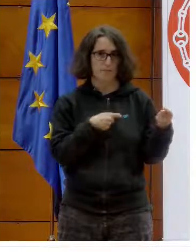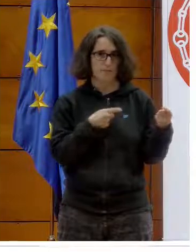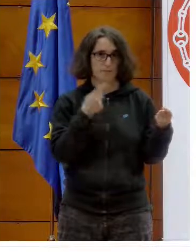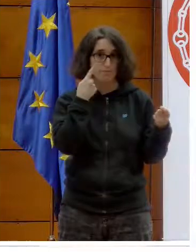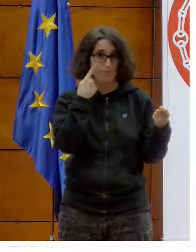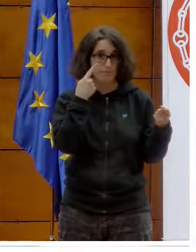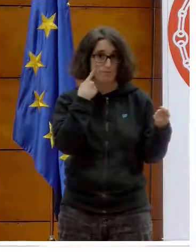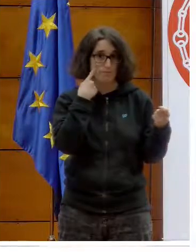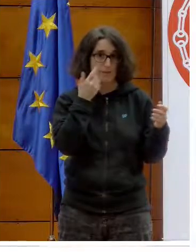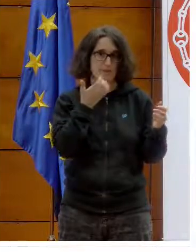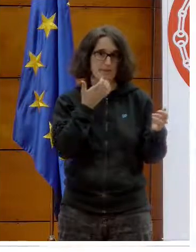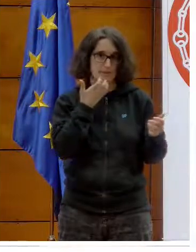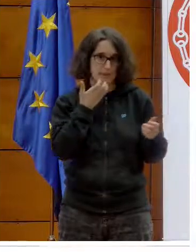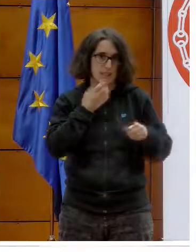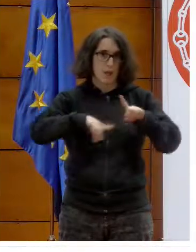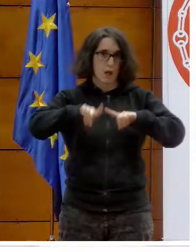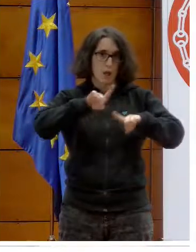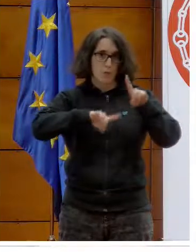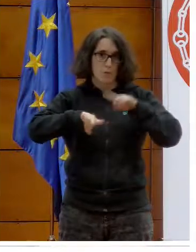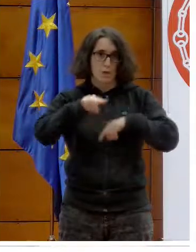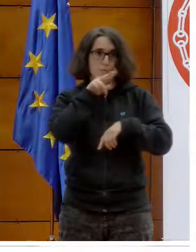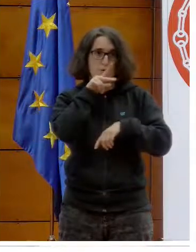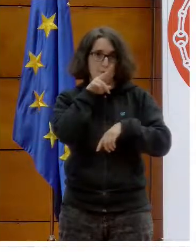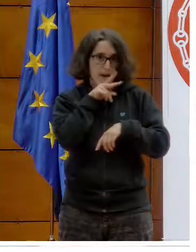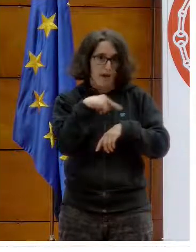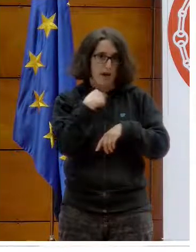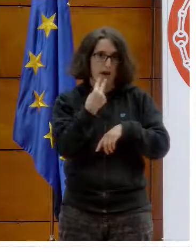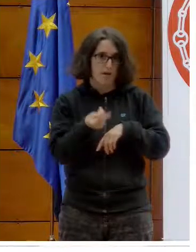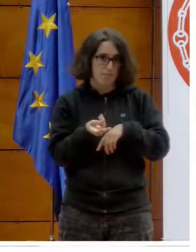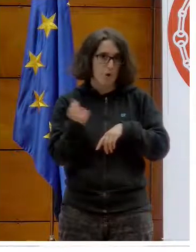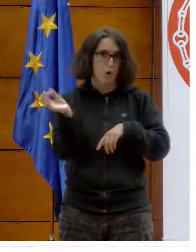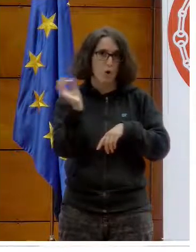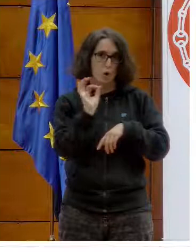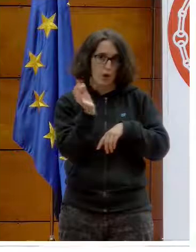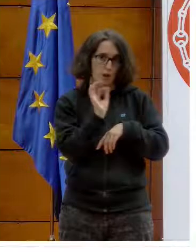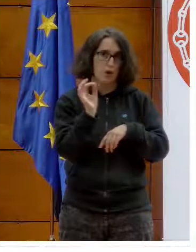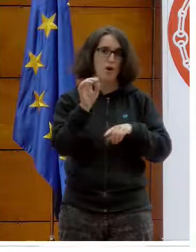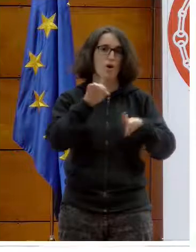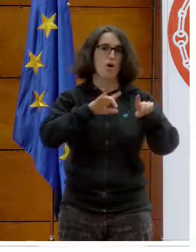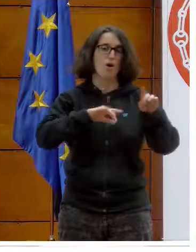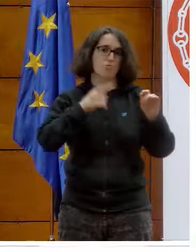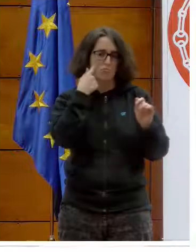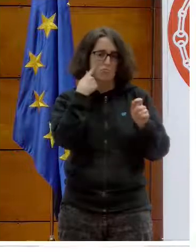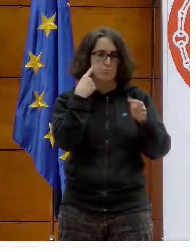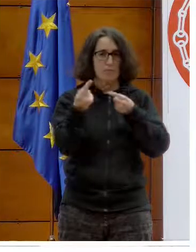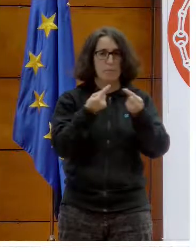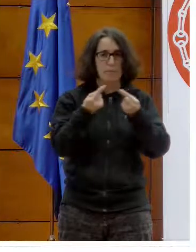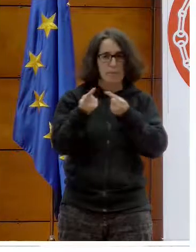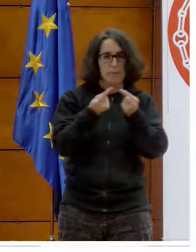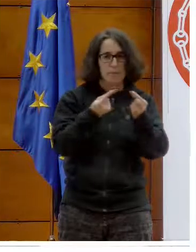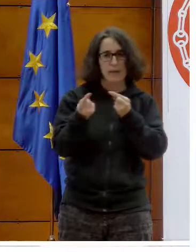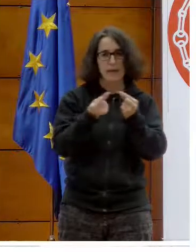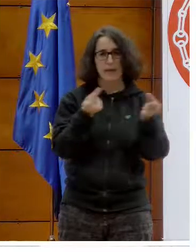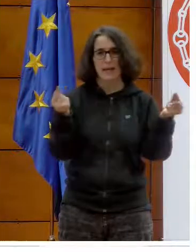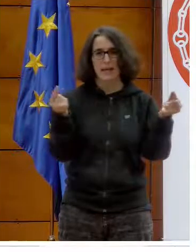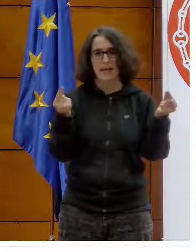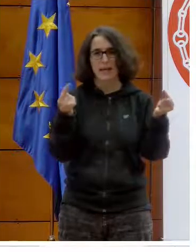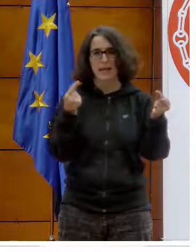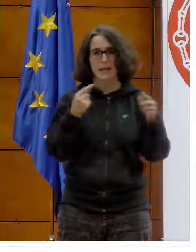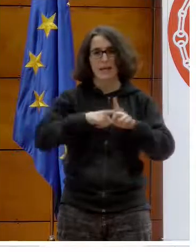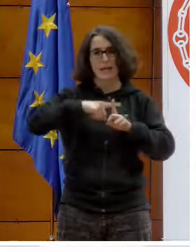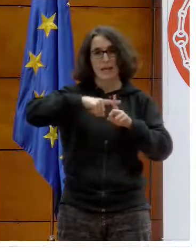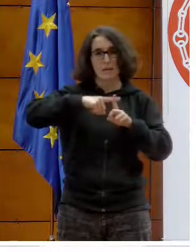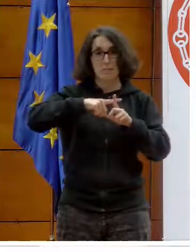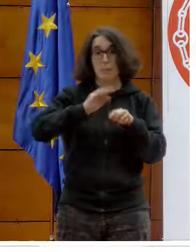presenta disnea o dificultad para hablar. Podemos medir la temperatura corporal, pero deberemos siempre pues preguntarle si tiene